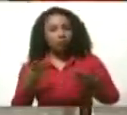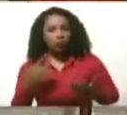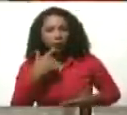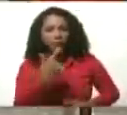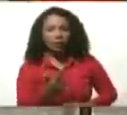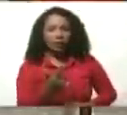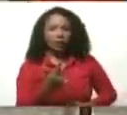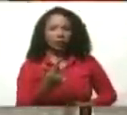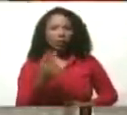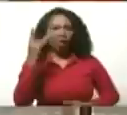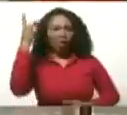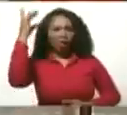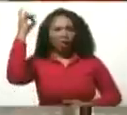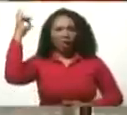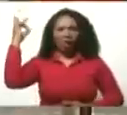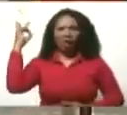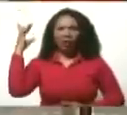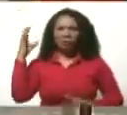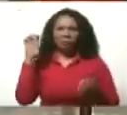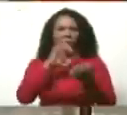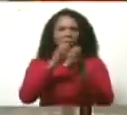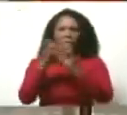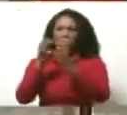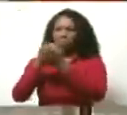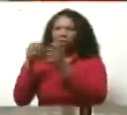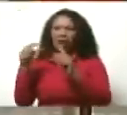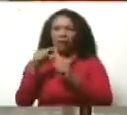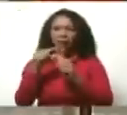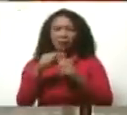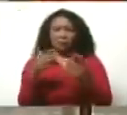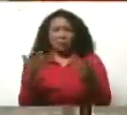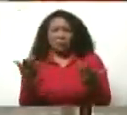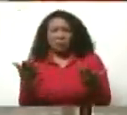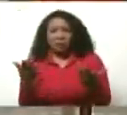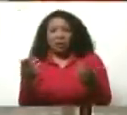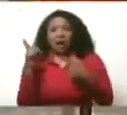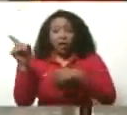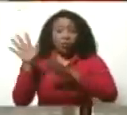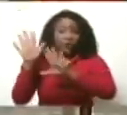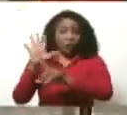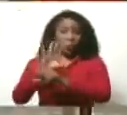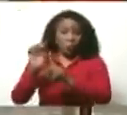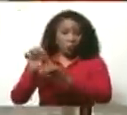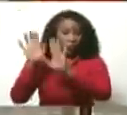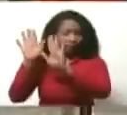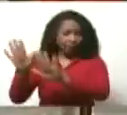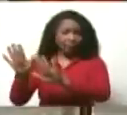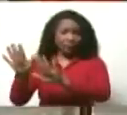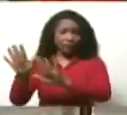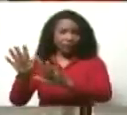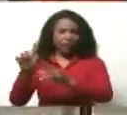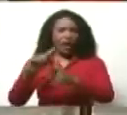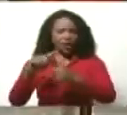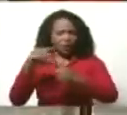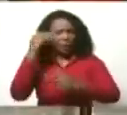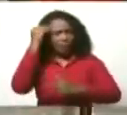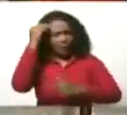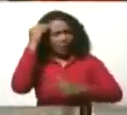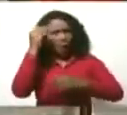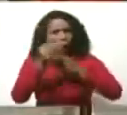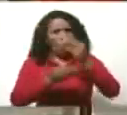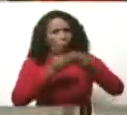decir sandeces incoherentes. Así son ellos. Pero imagínense entonces que, tal como lo